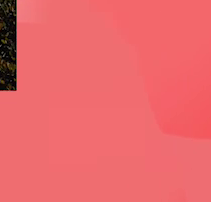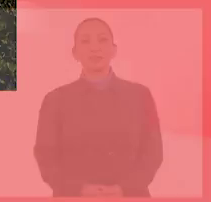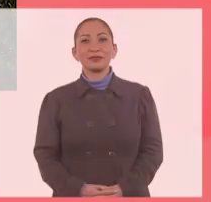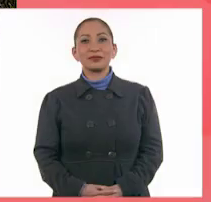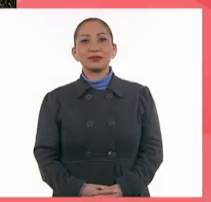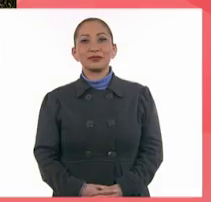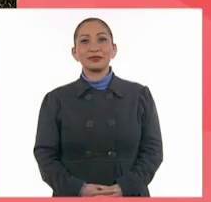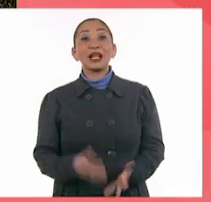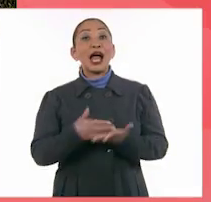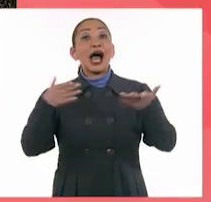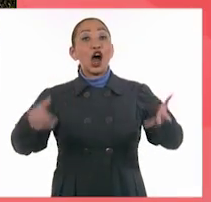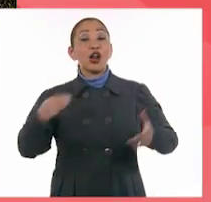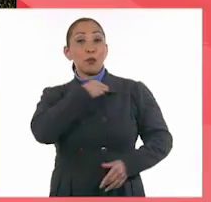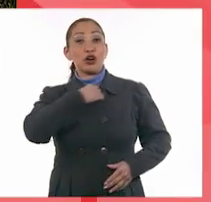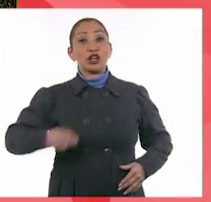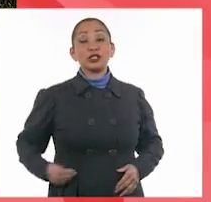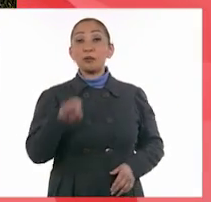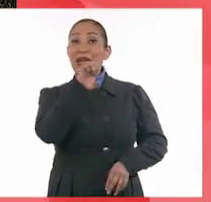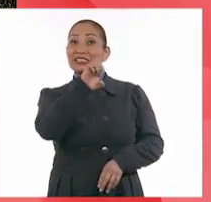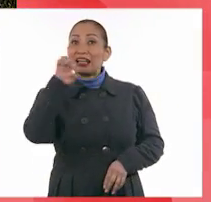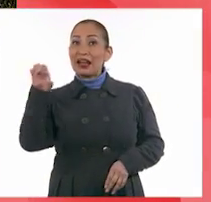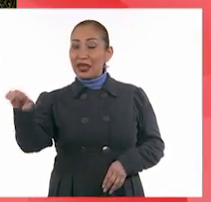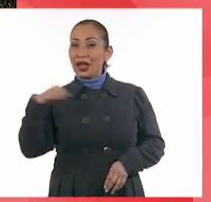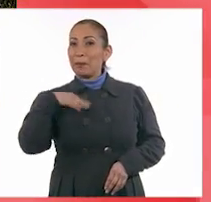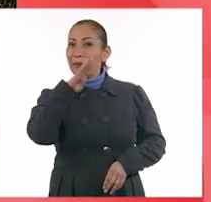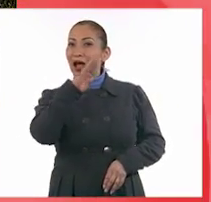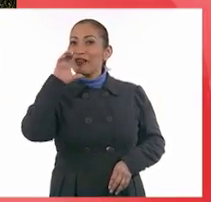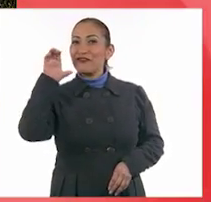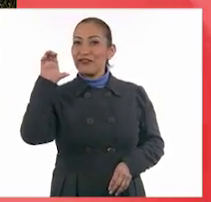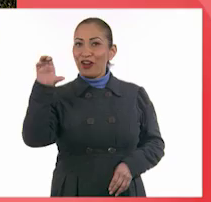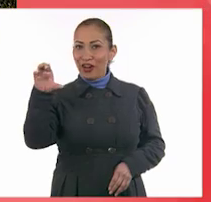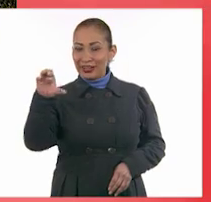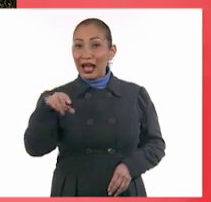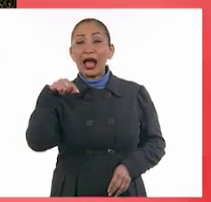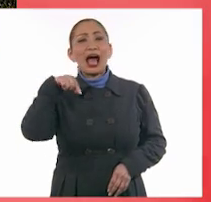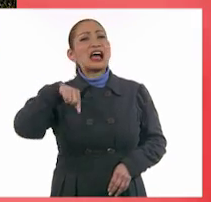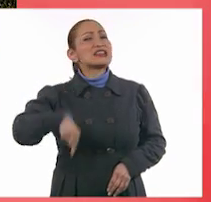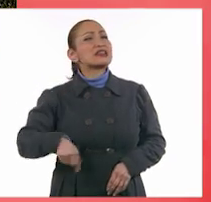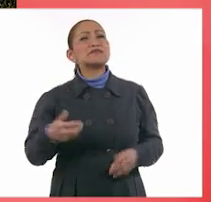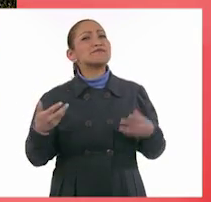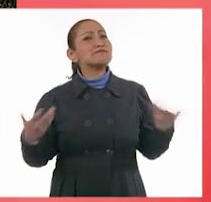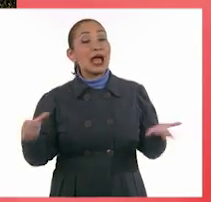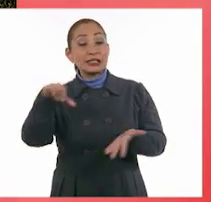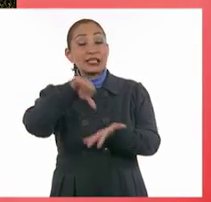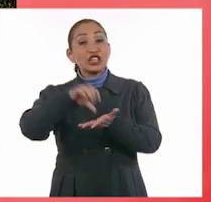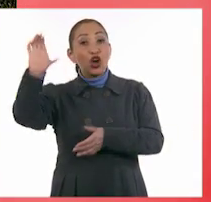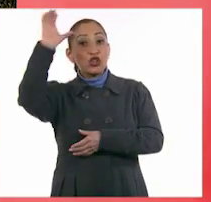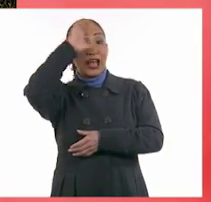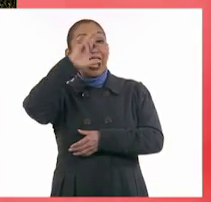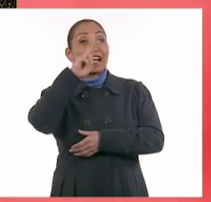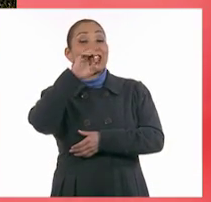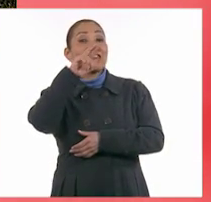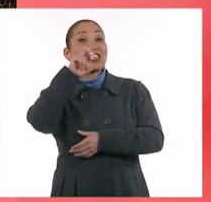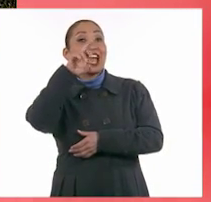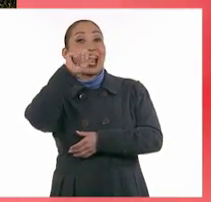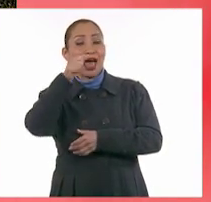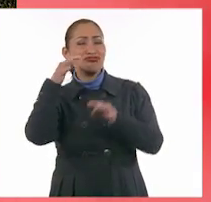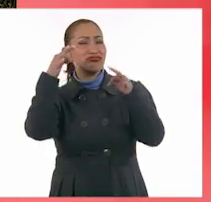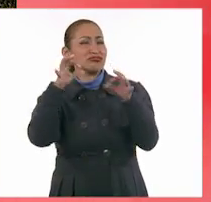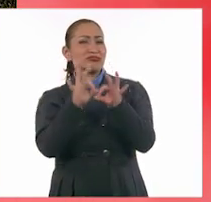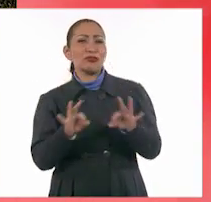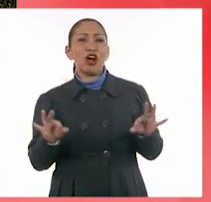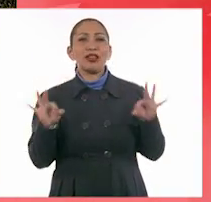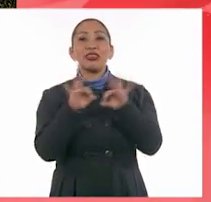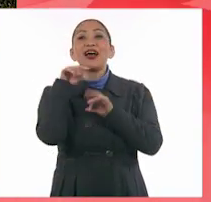Nos encontramos en el municipio de Ensenada, en Baja California, y estamos aquí en el Centro Cultural Riviera,